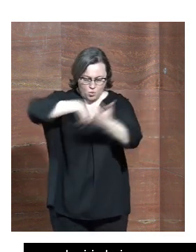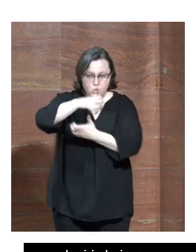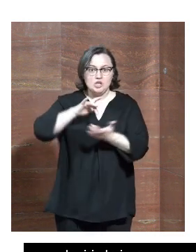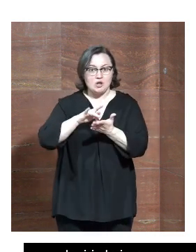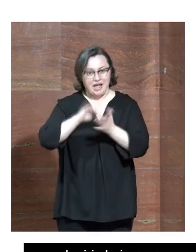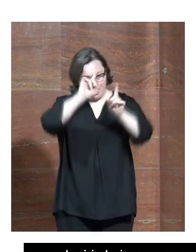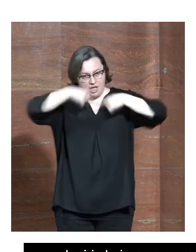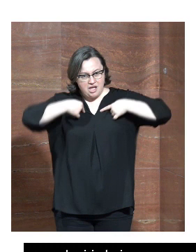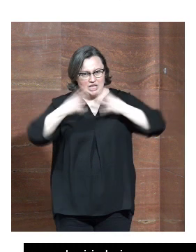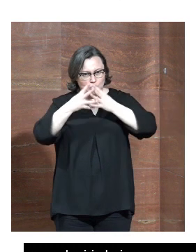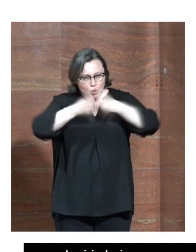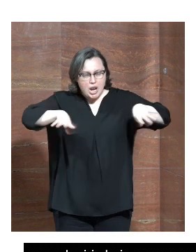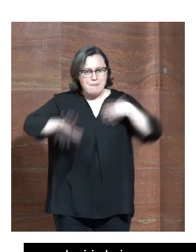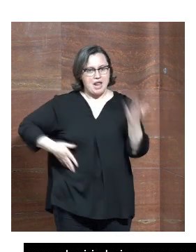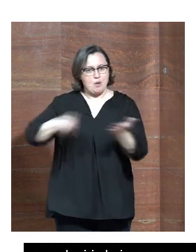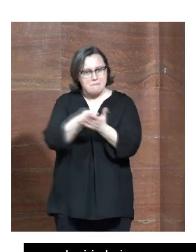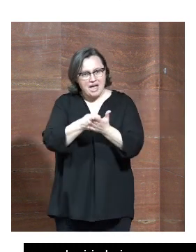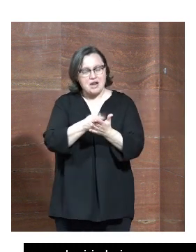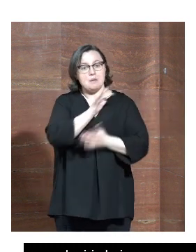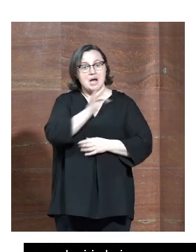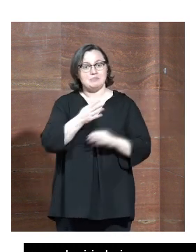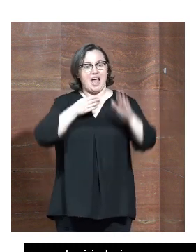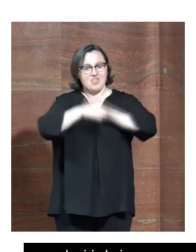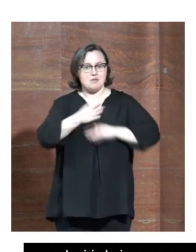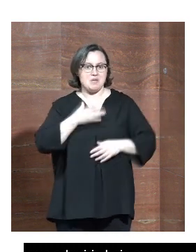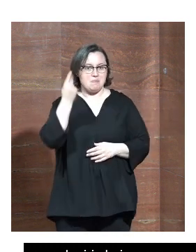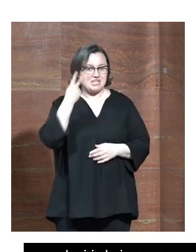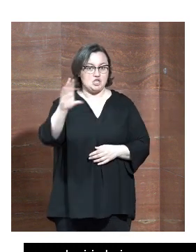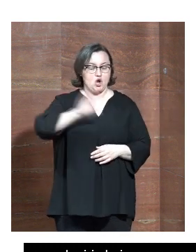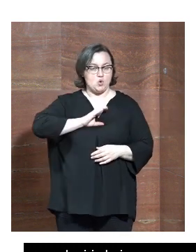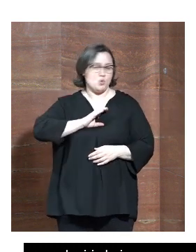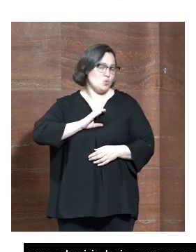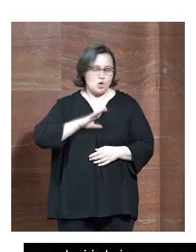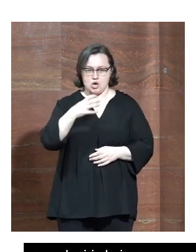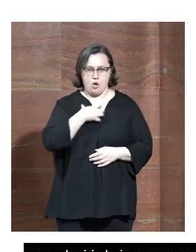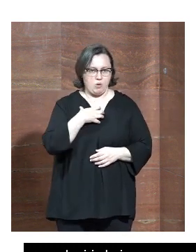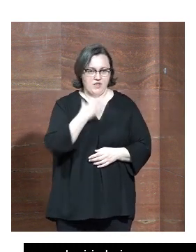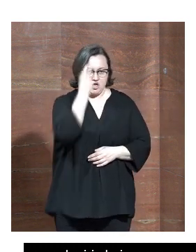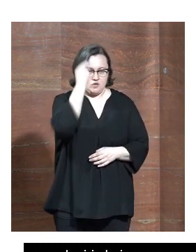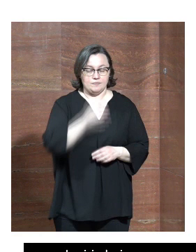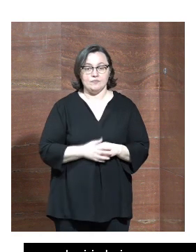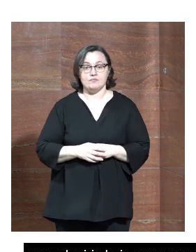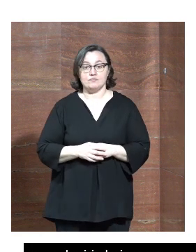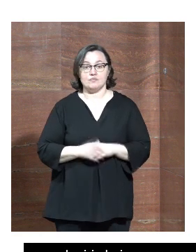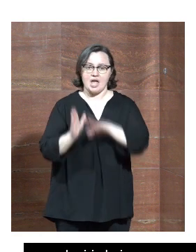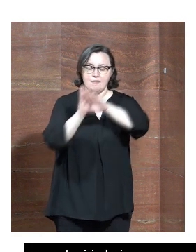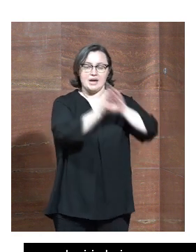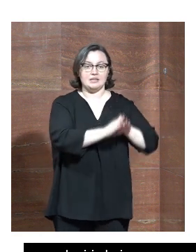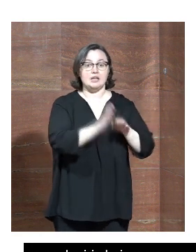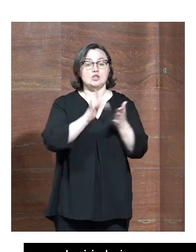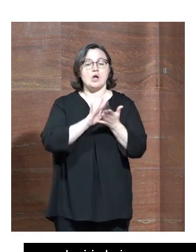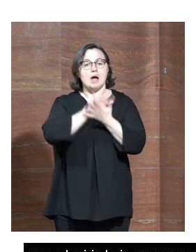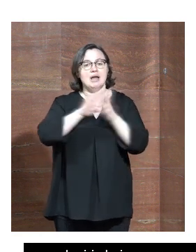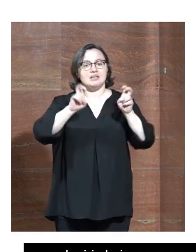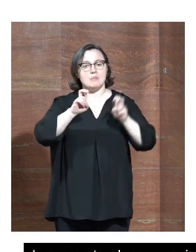aparataje, unas infraestructuras para poder acceder a sus pensiones. Esto por un lado. Por otro lado está el